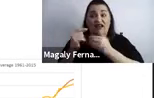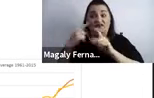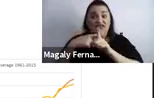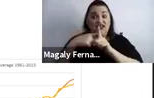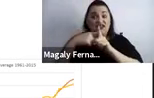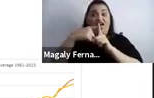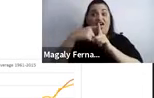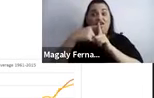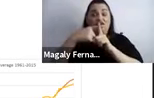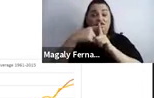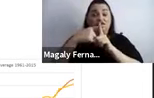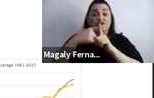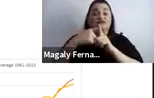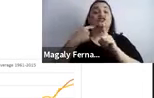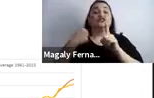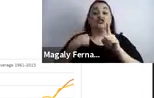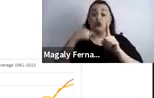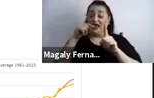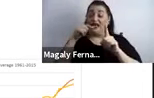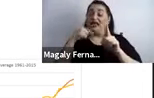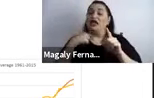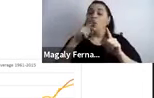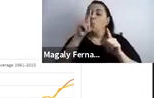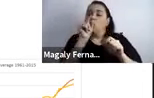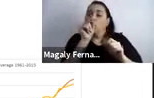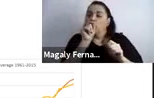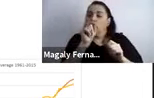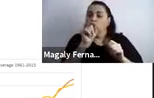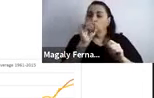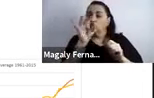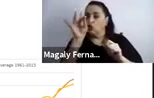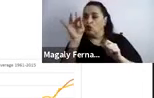Debo decir que aquí estábamos en 1.8,